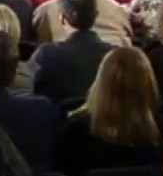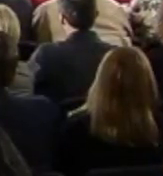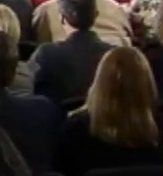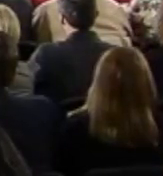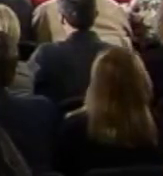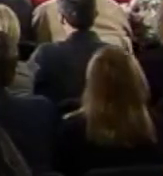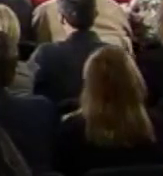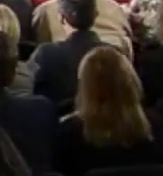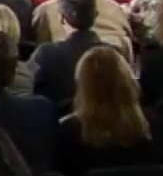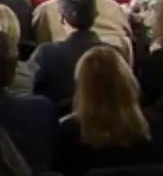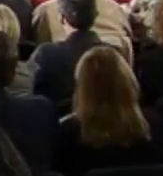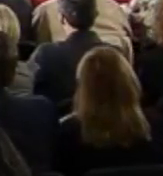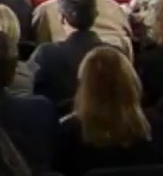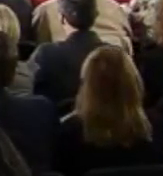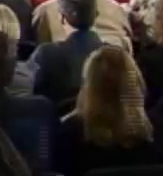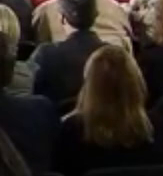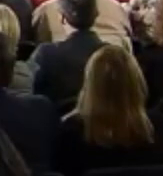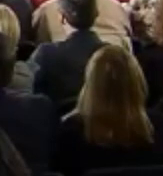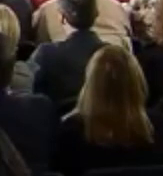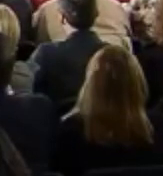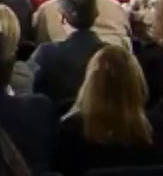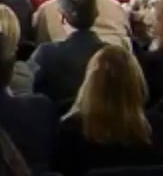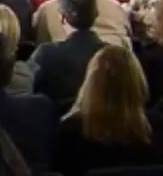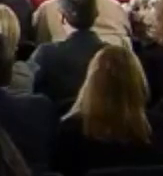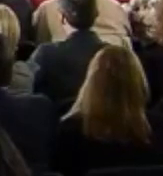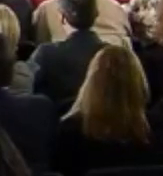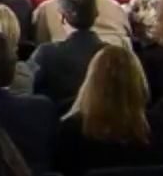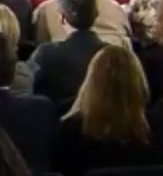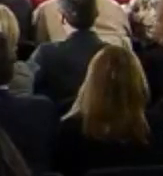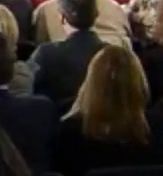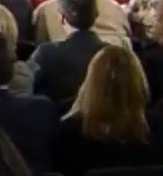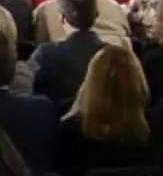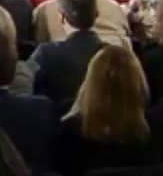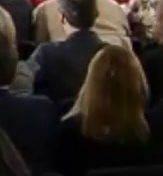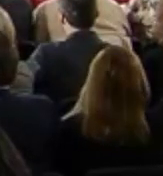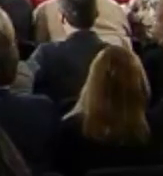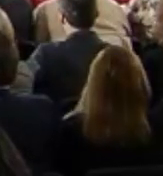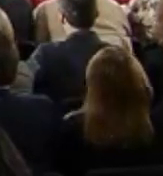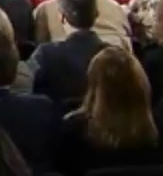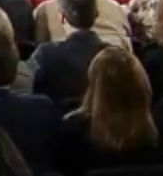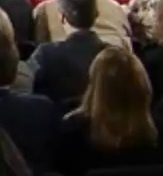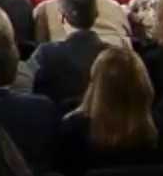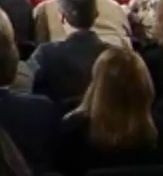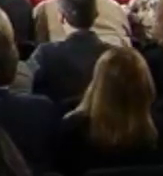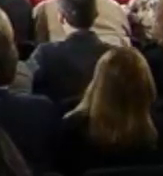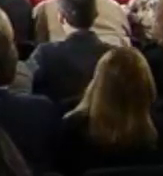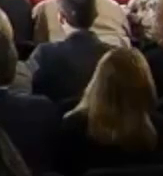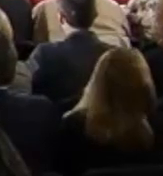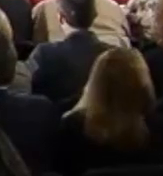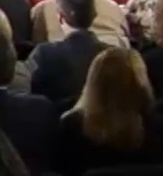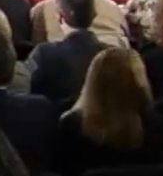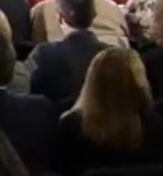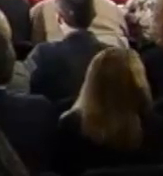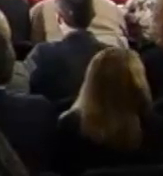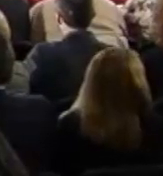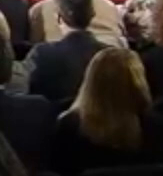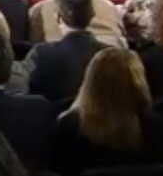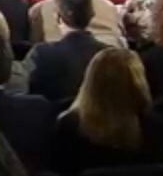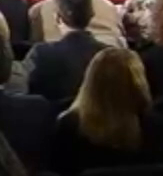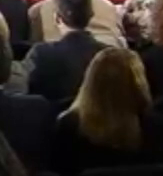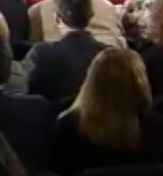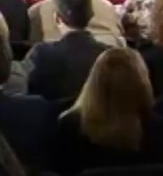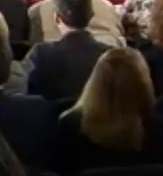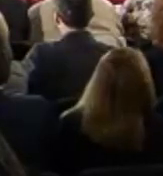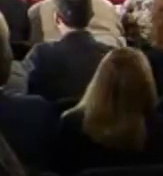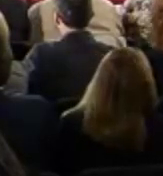La doctora Alicia Barrera, secretaria ejecutiva de la CEPAL. Licenciado Marcelo